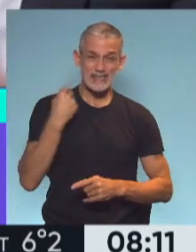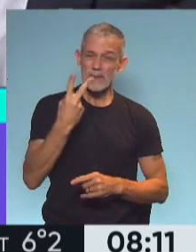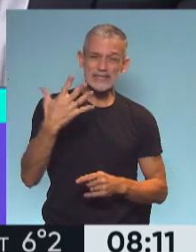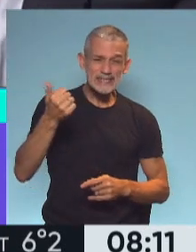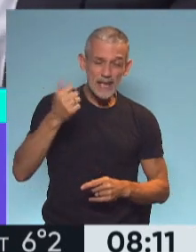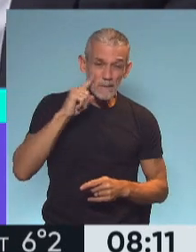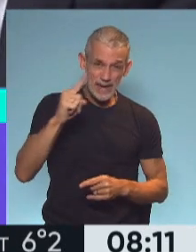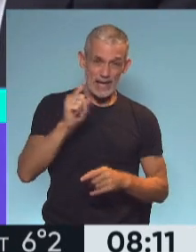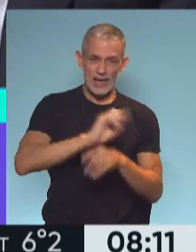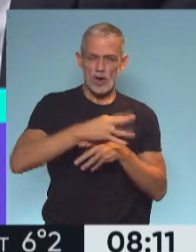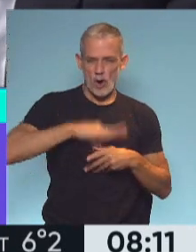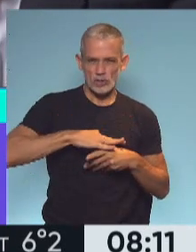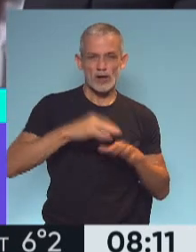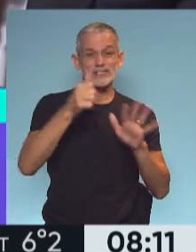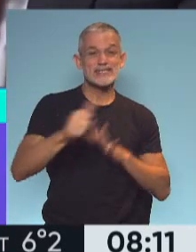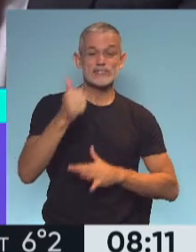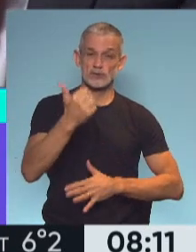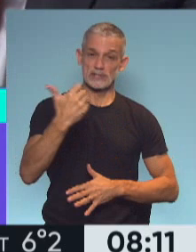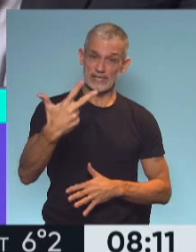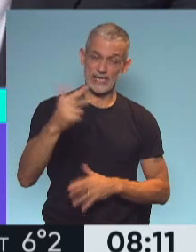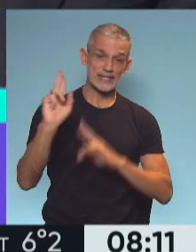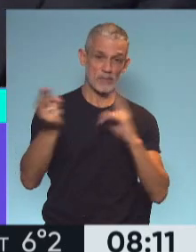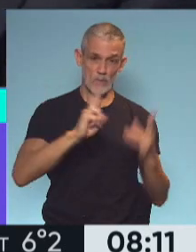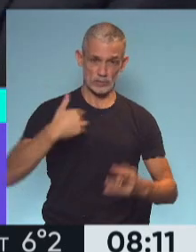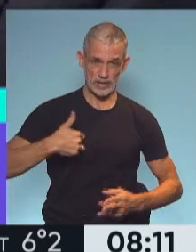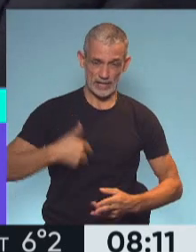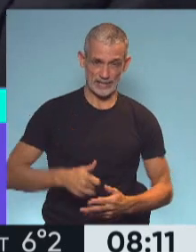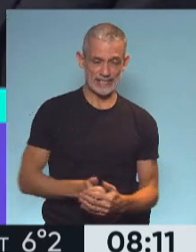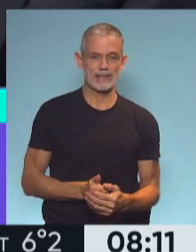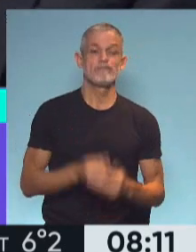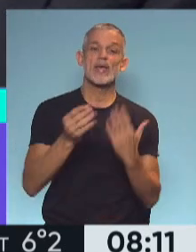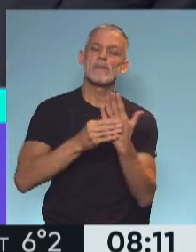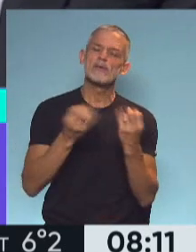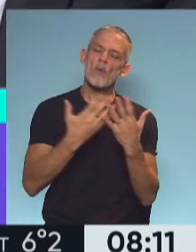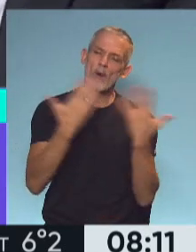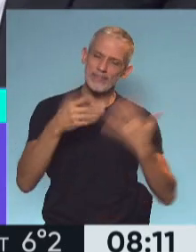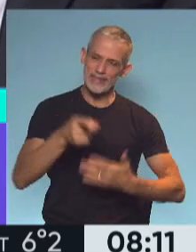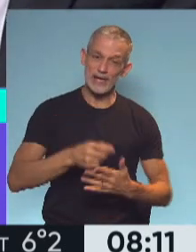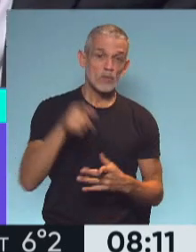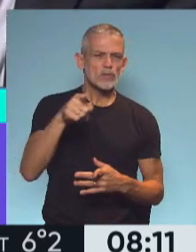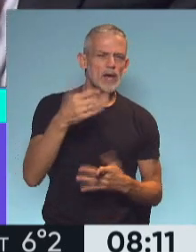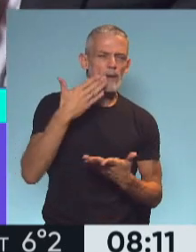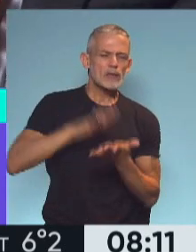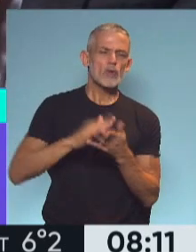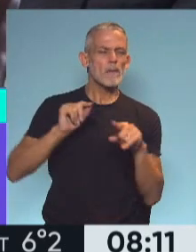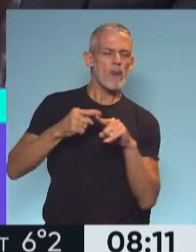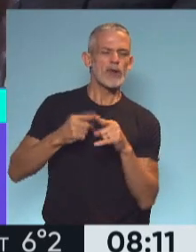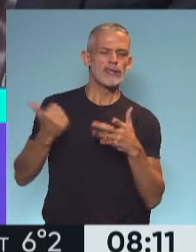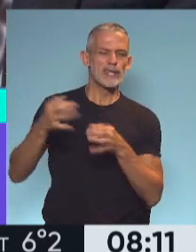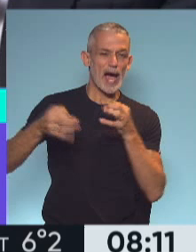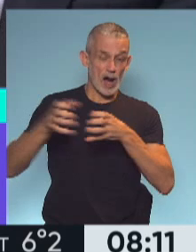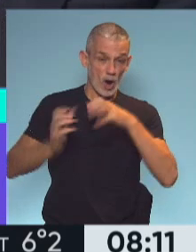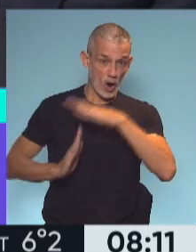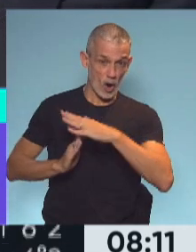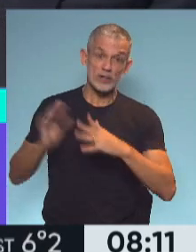contagios, 663 fallecidos en la Argentina. Ministro, buen día. Usted habla en clave política y en clave